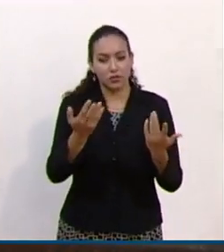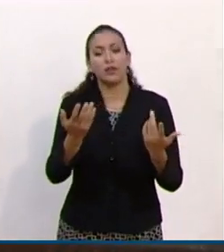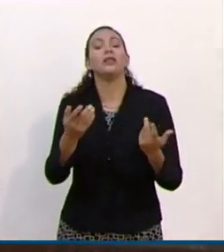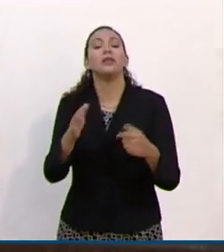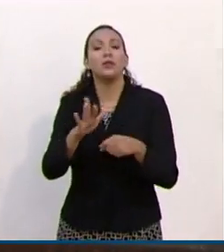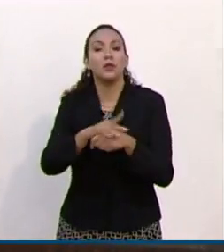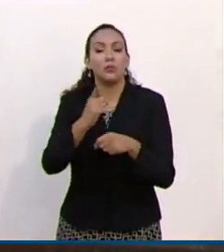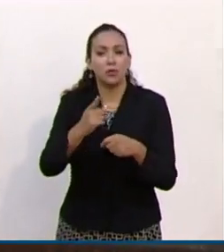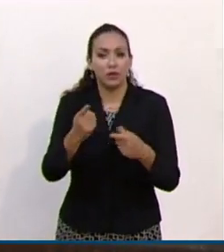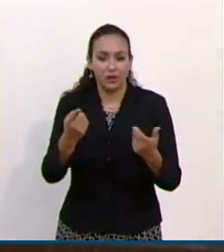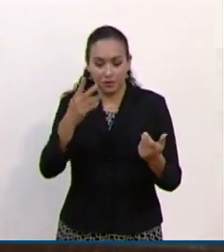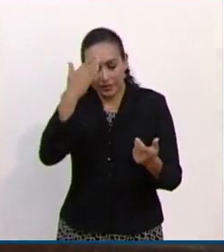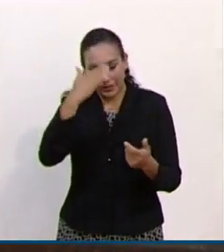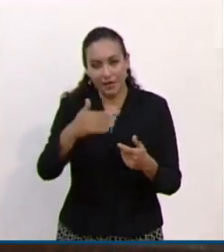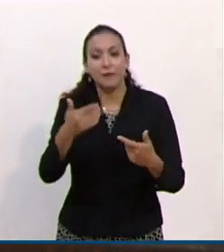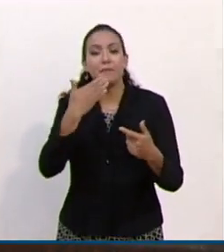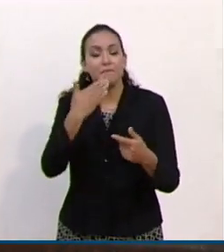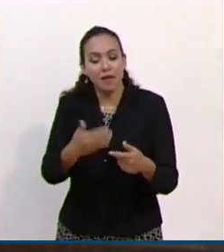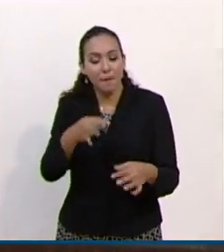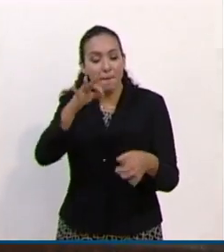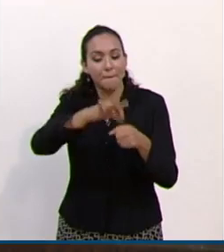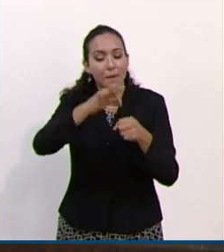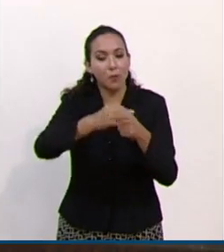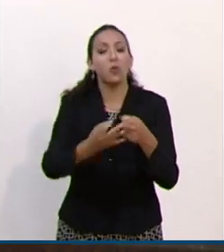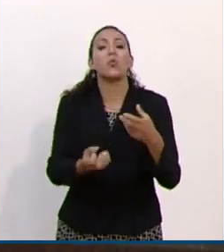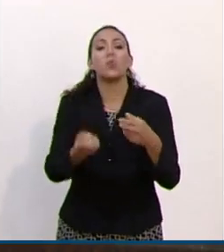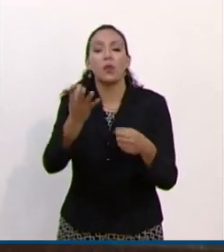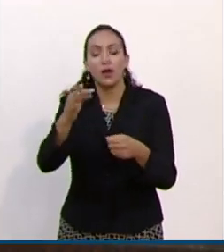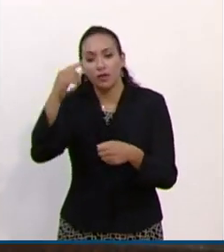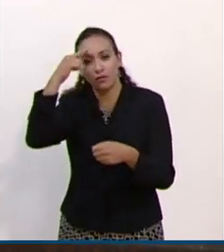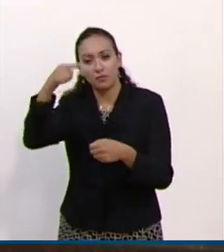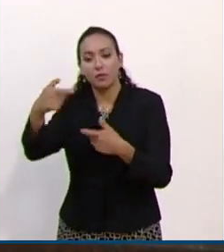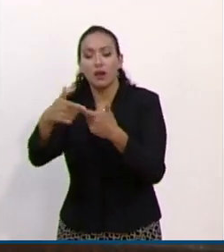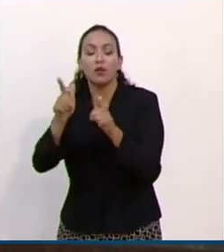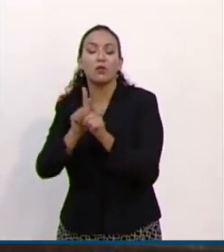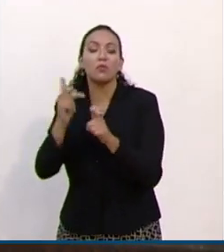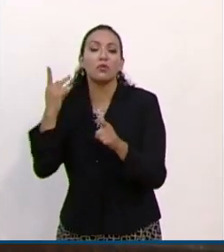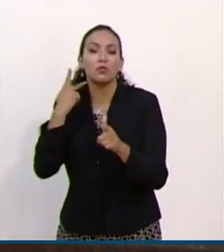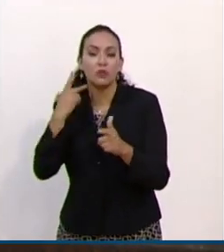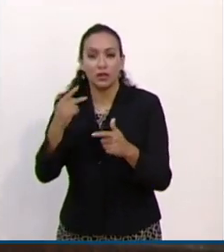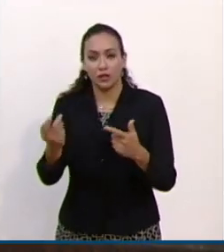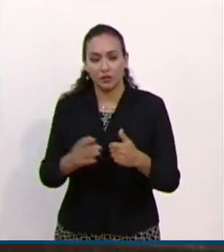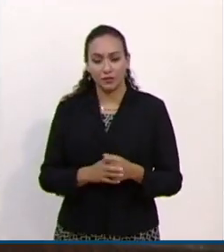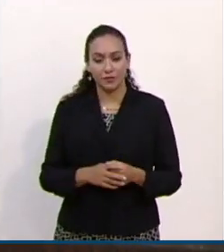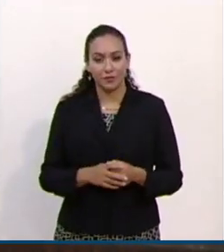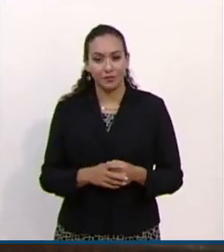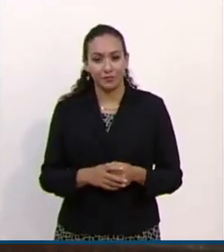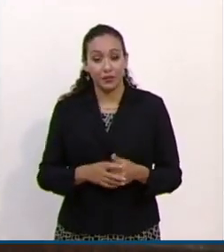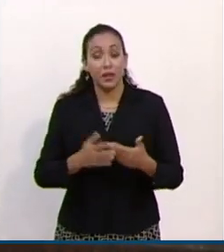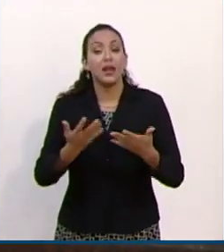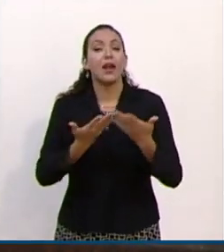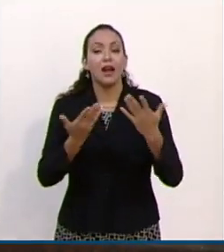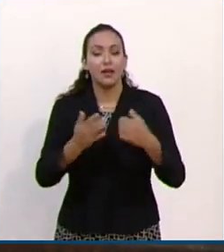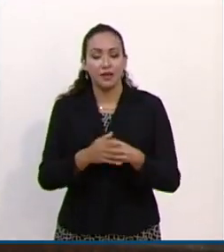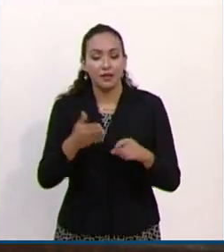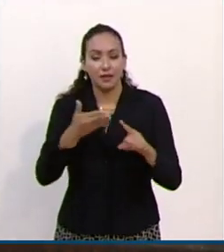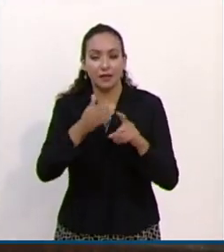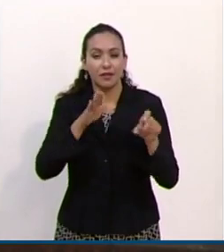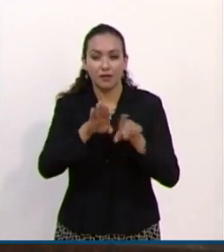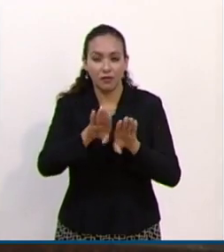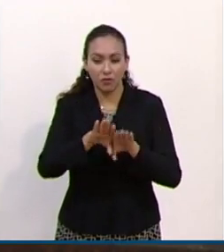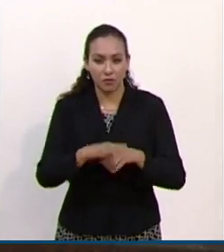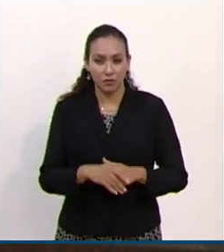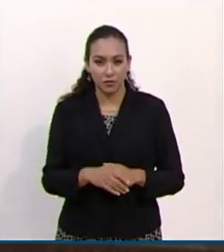que cuenten efectivamente dentro de la Cámara de Diputadas y Diputados, lo que se logrará mediante